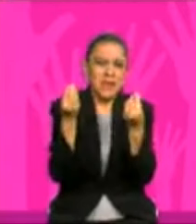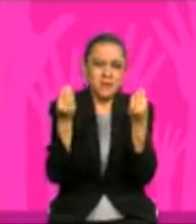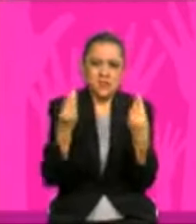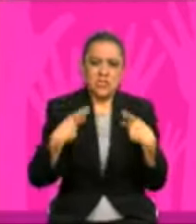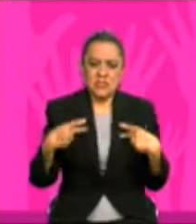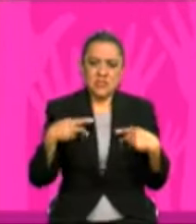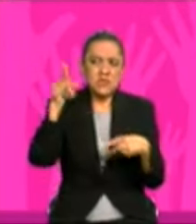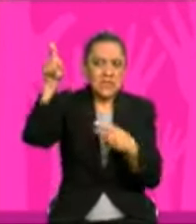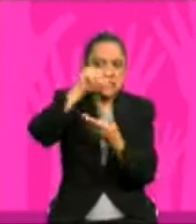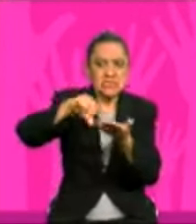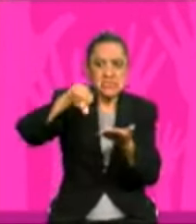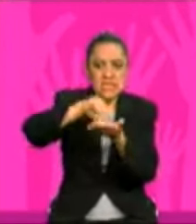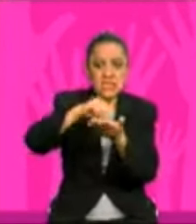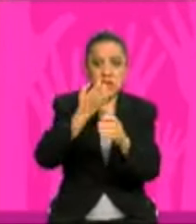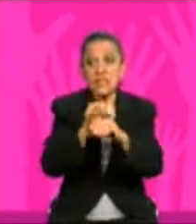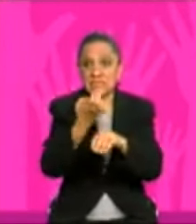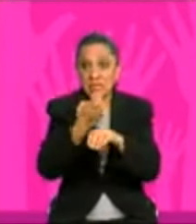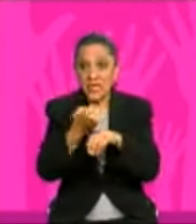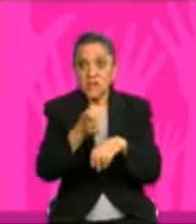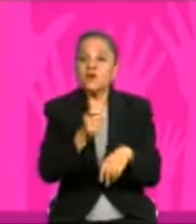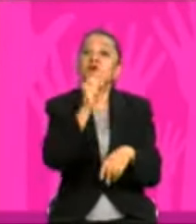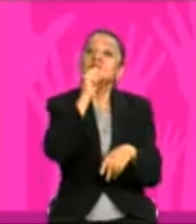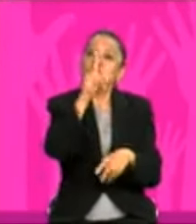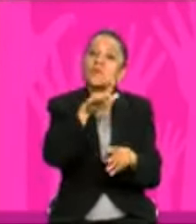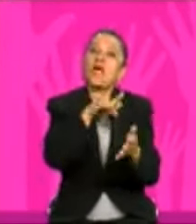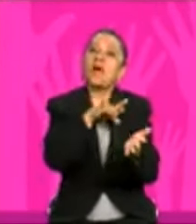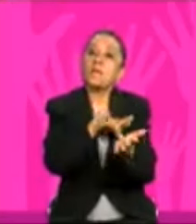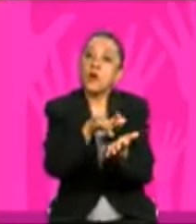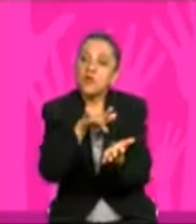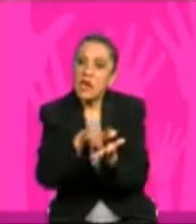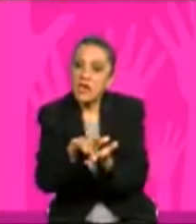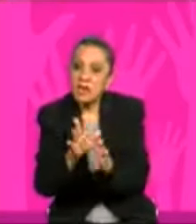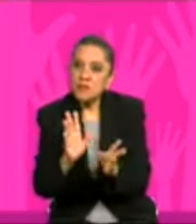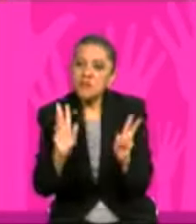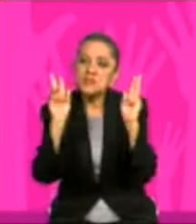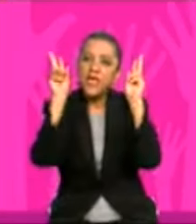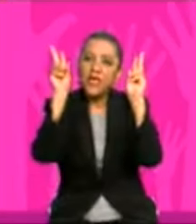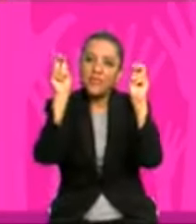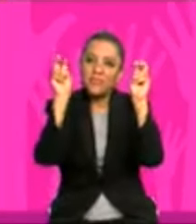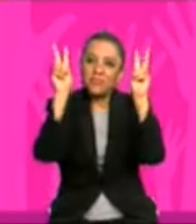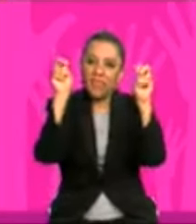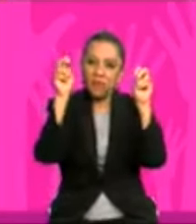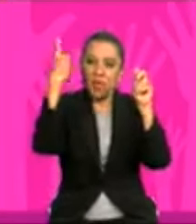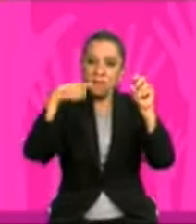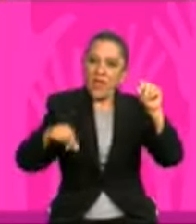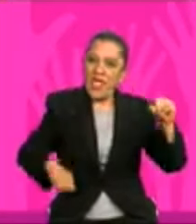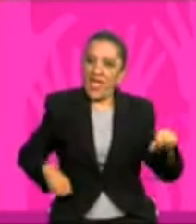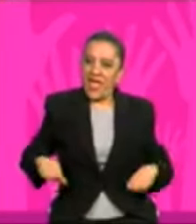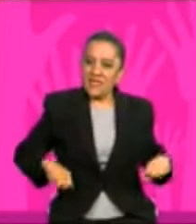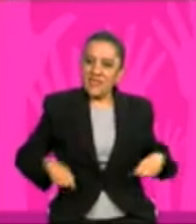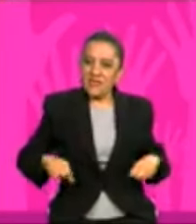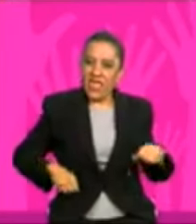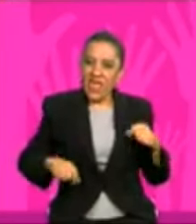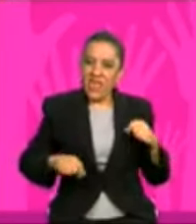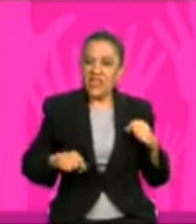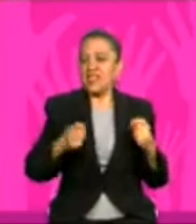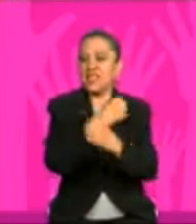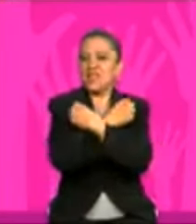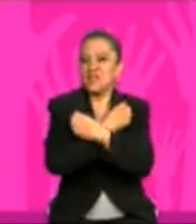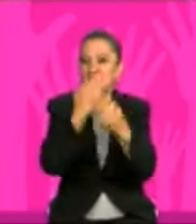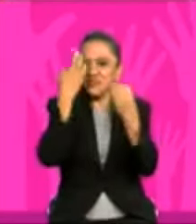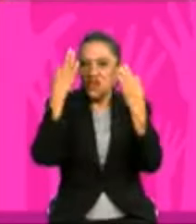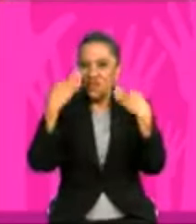del estado. También apoyaremos los temas de activación física para niños, jóvenes y adultos,